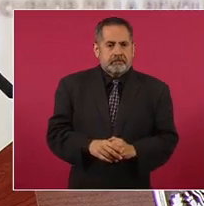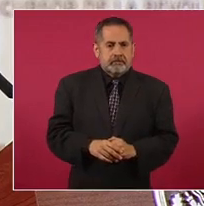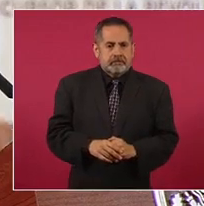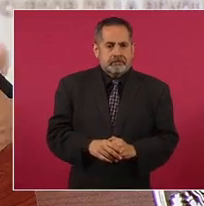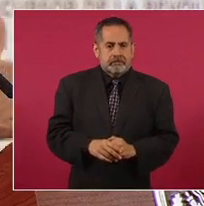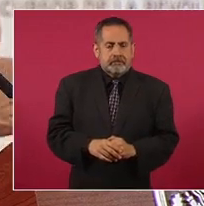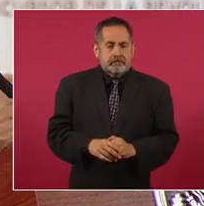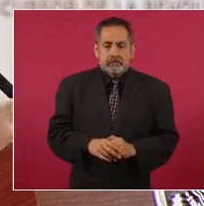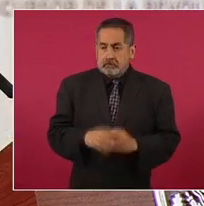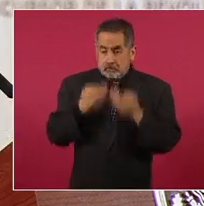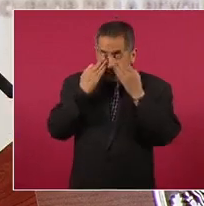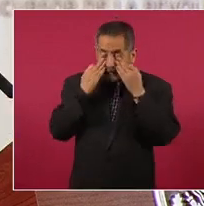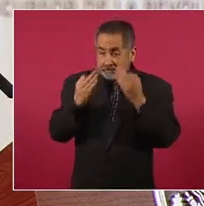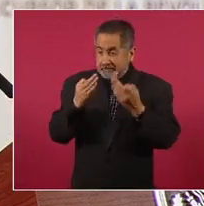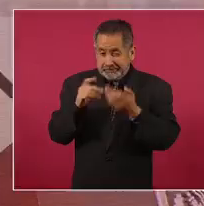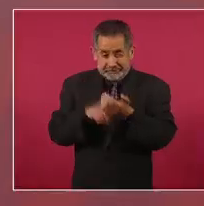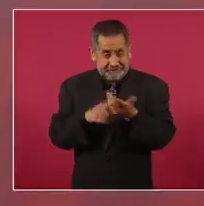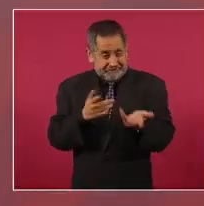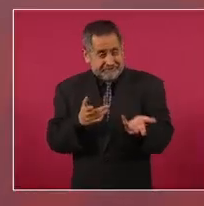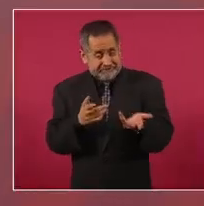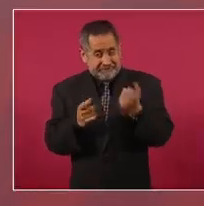lo estamos viendo